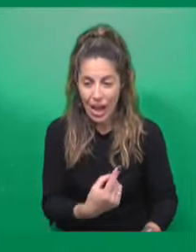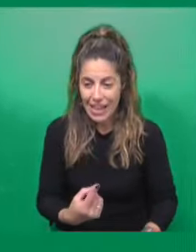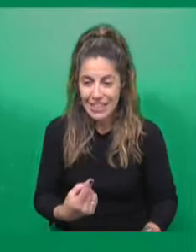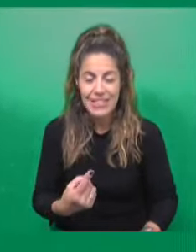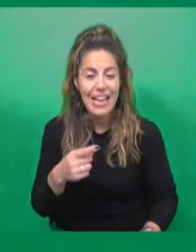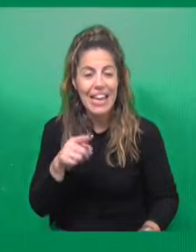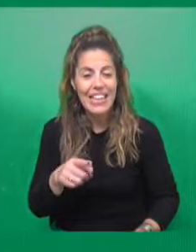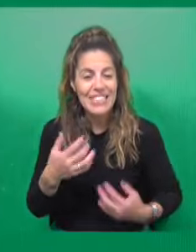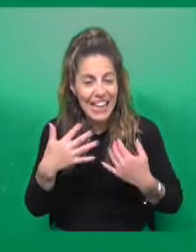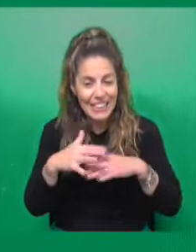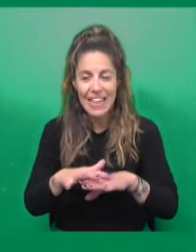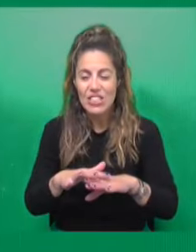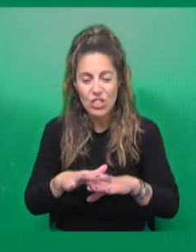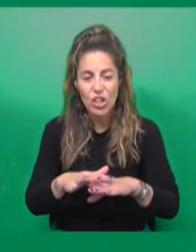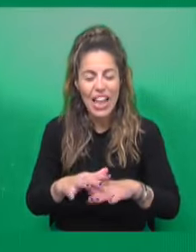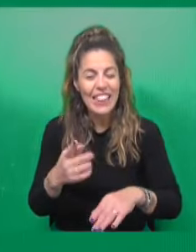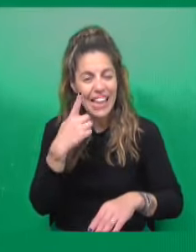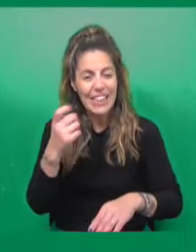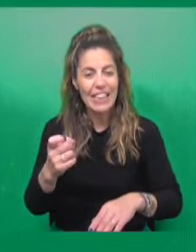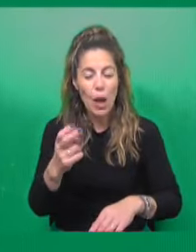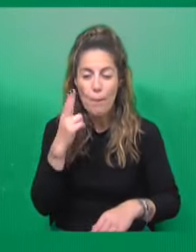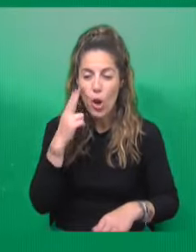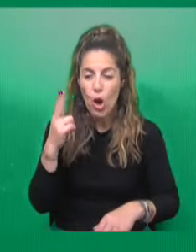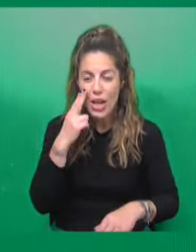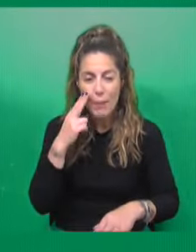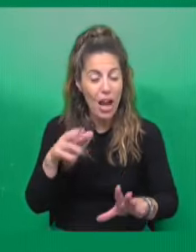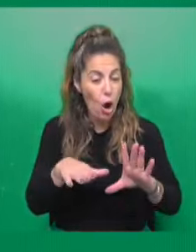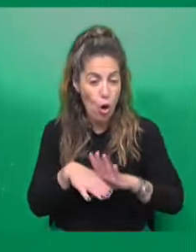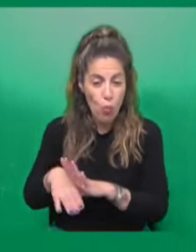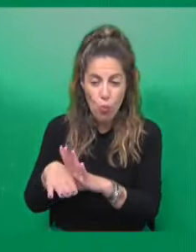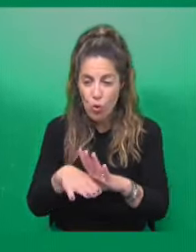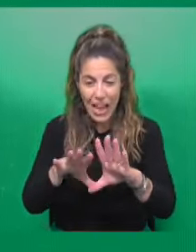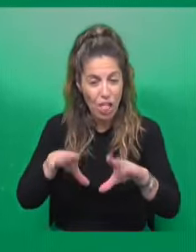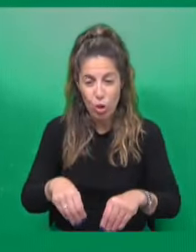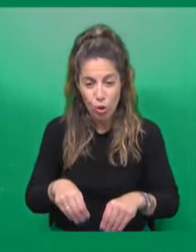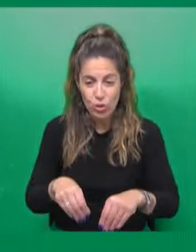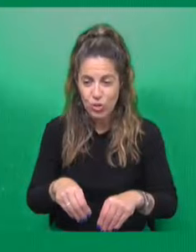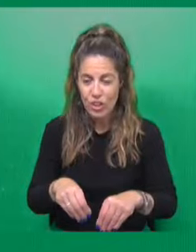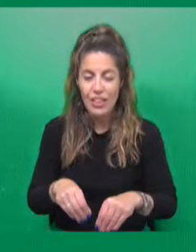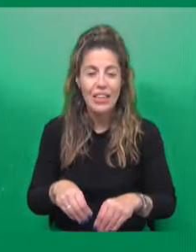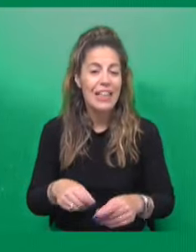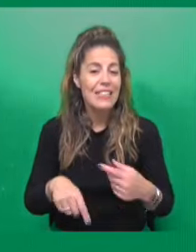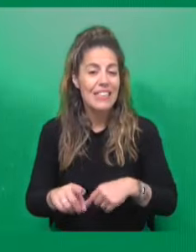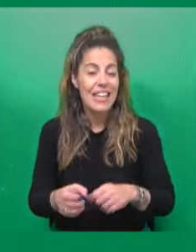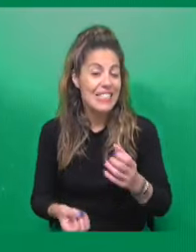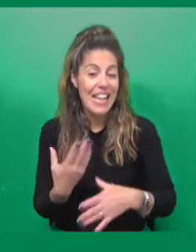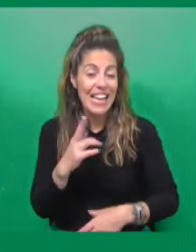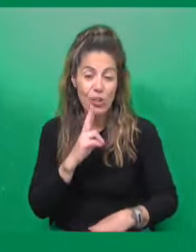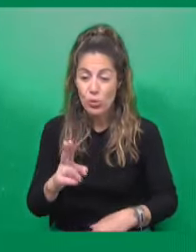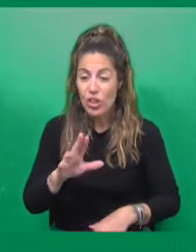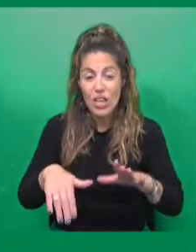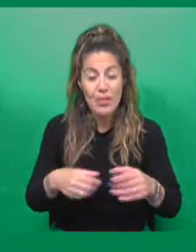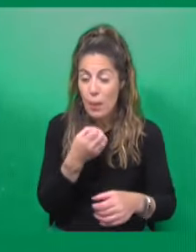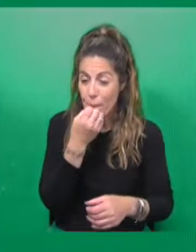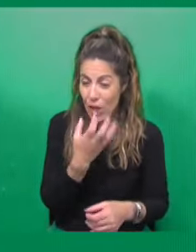en esa interacción determinados problemas y cuestiones que le son común a todos que los propios gobiernos es decir que salen resultados a veces más